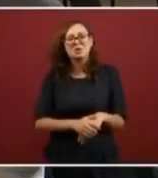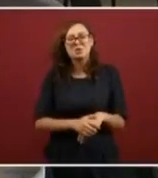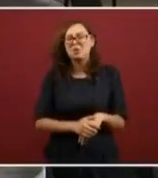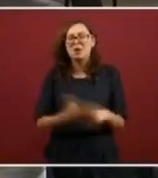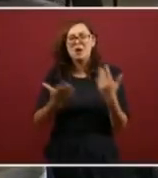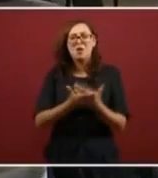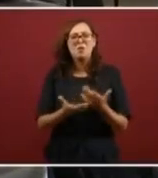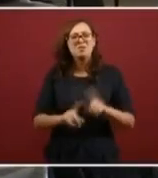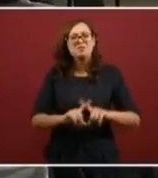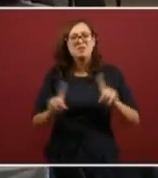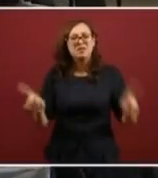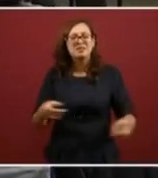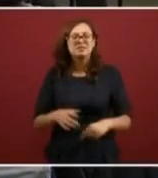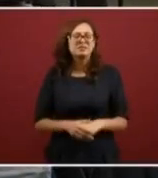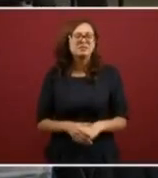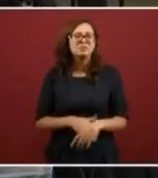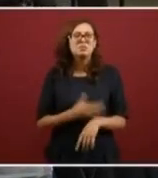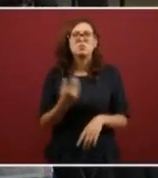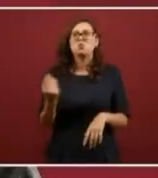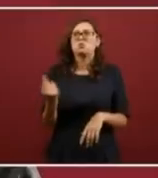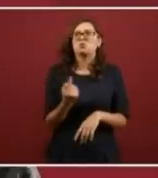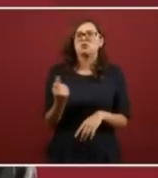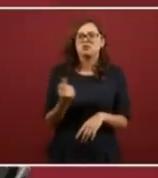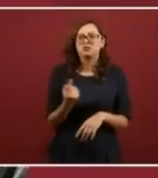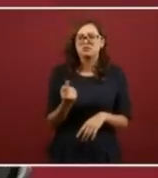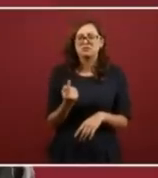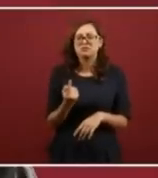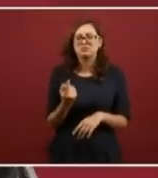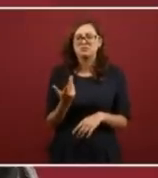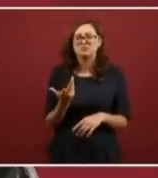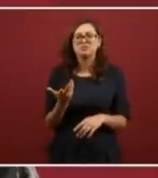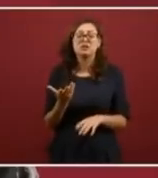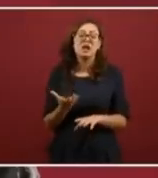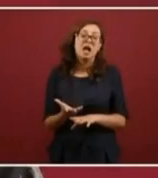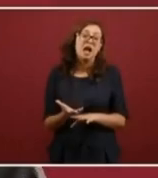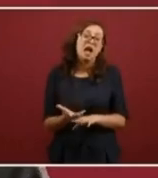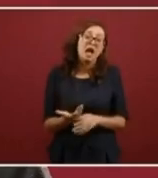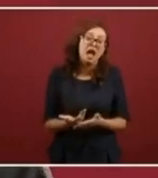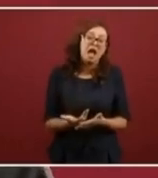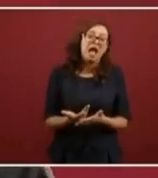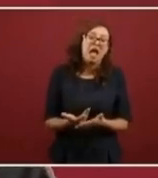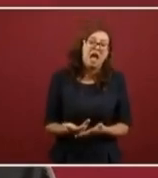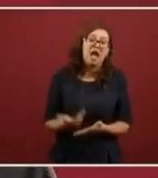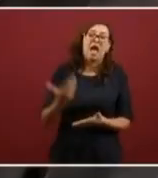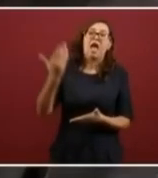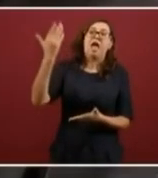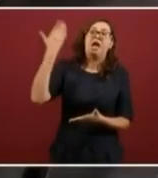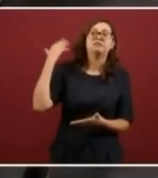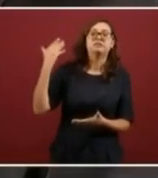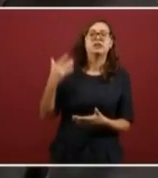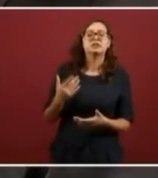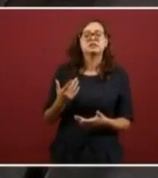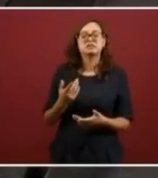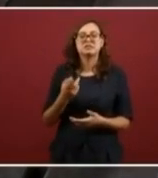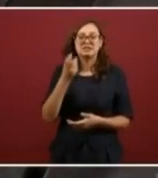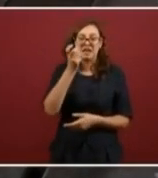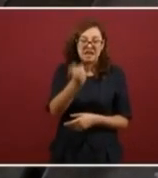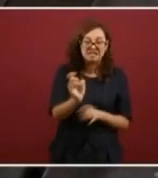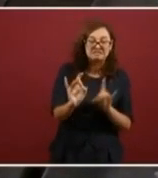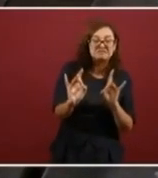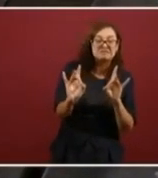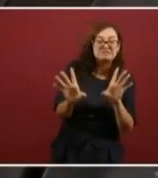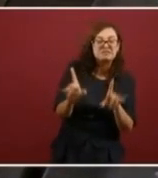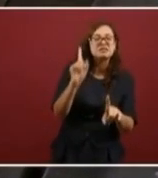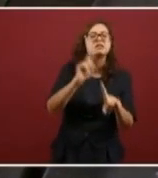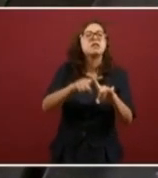distinto. Porque antes esas cosas se ordenaban desde la presidencia.